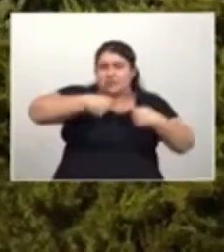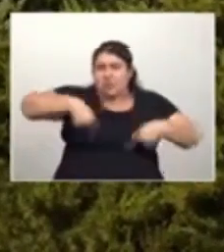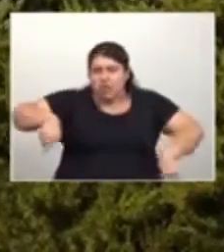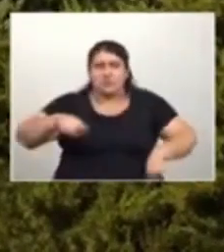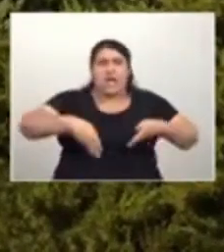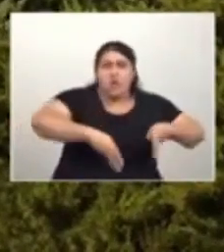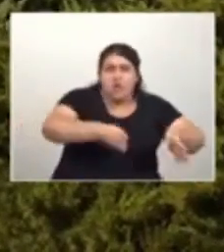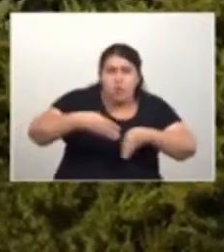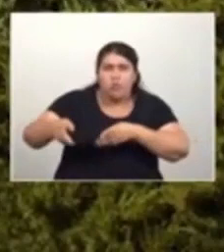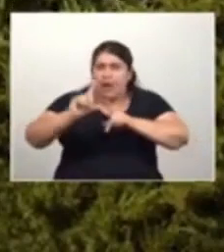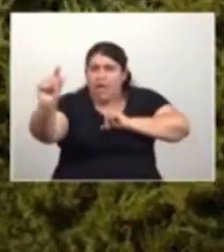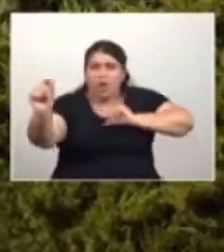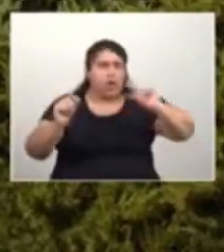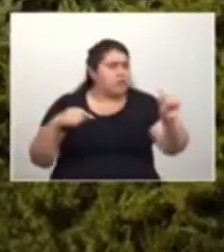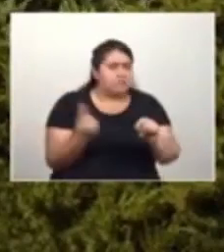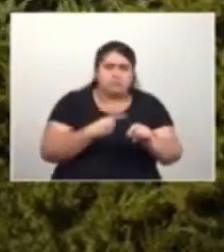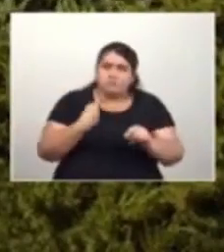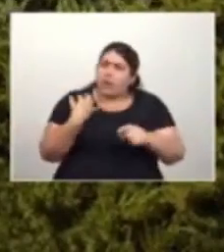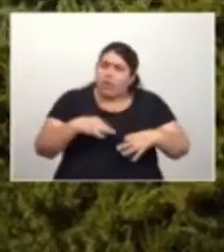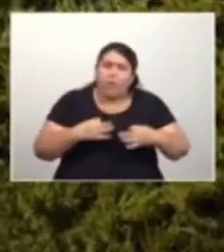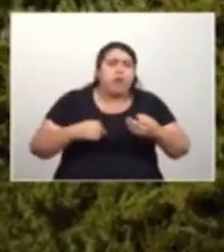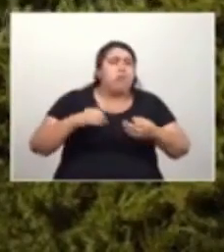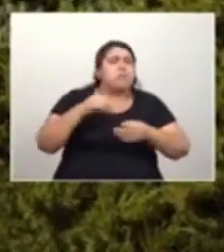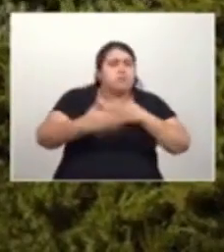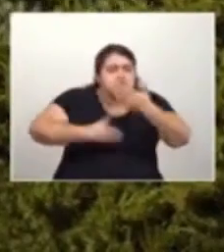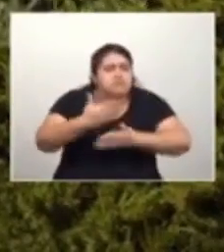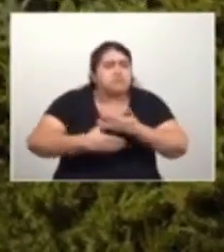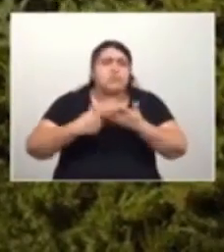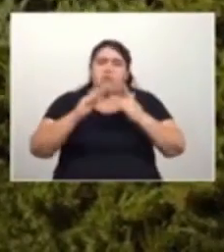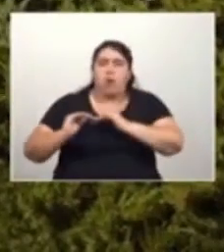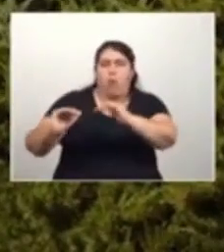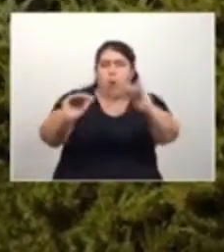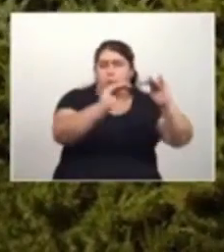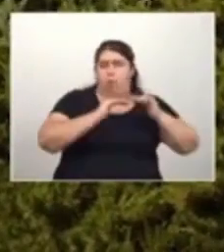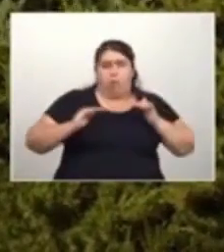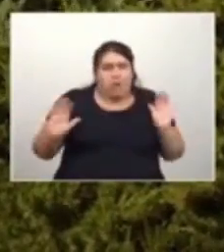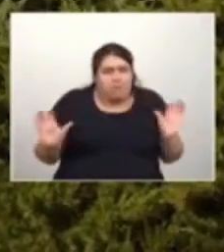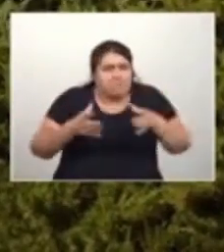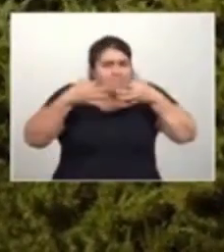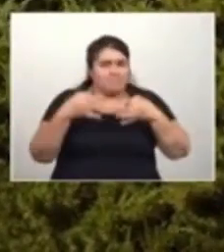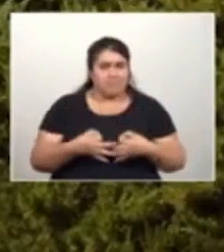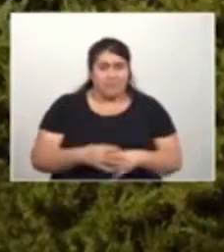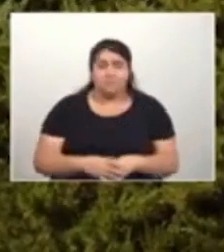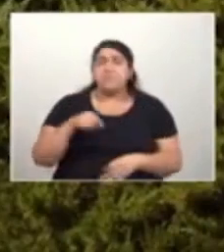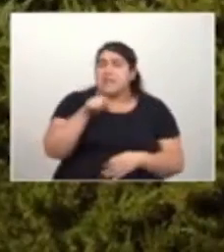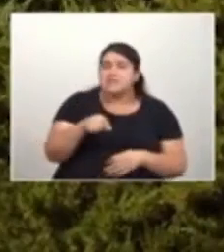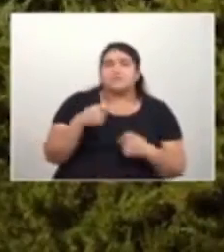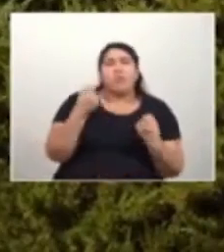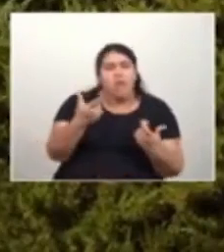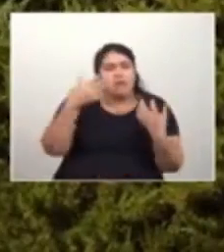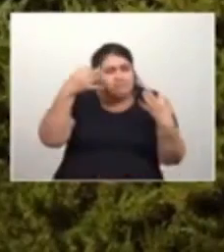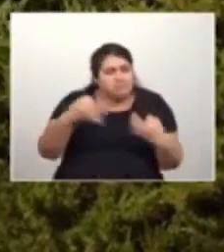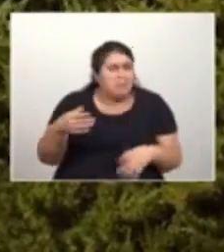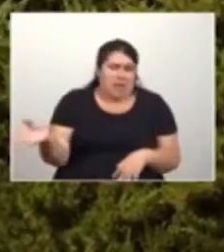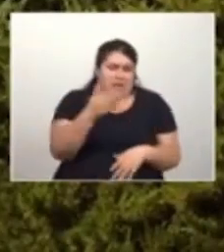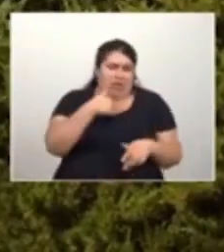rutas. Tenemos que generar un desarrollo equilibrado. Eso es una cuestión que tiene que ver, y lo digo también para